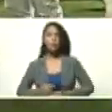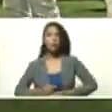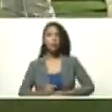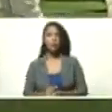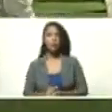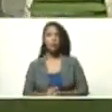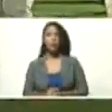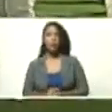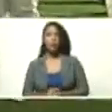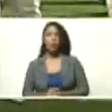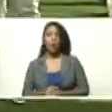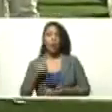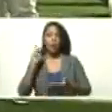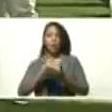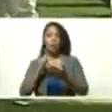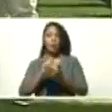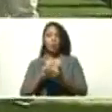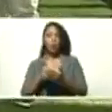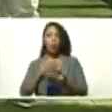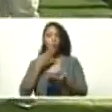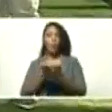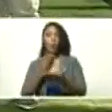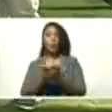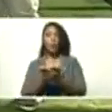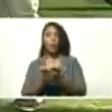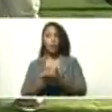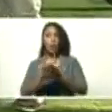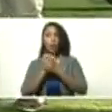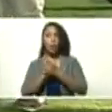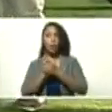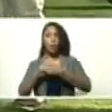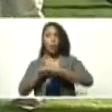la intervención y la propuesta del compañero Ernesto Villegas,